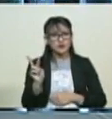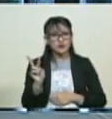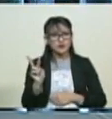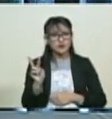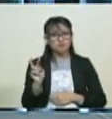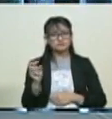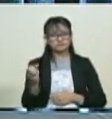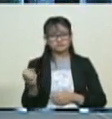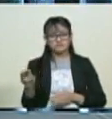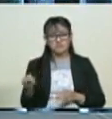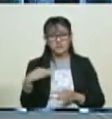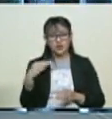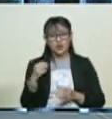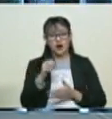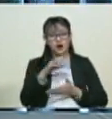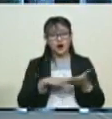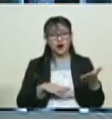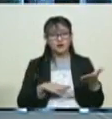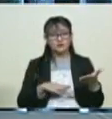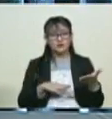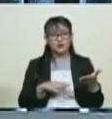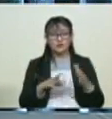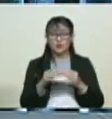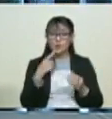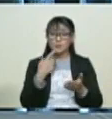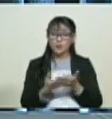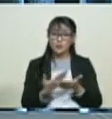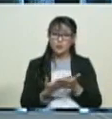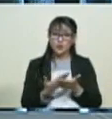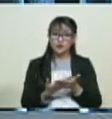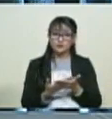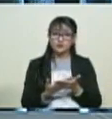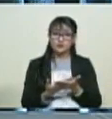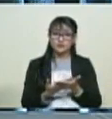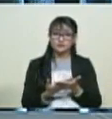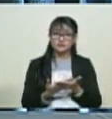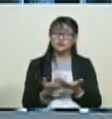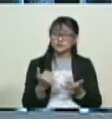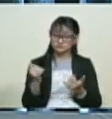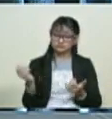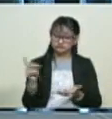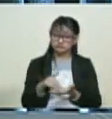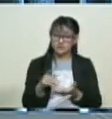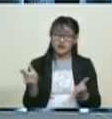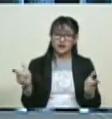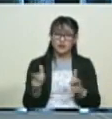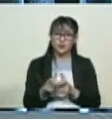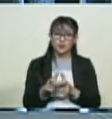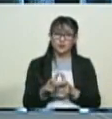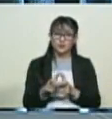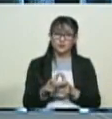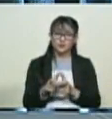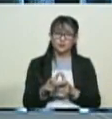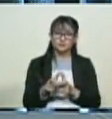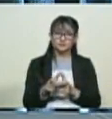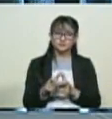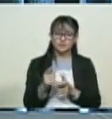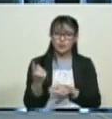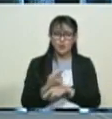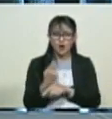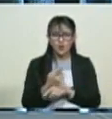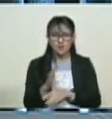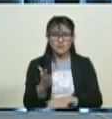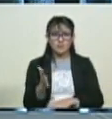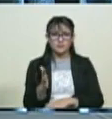enviaron una carta con un conjunto de propuestas y cree necesario convocarlo para una reunión dentro de una hora